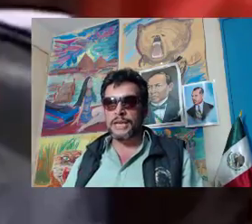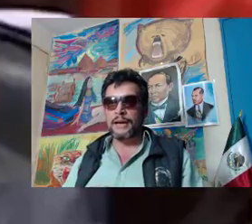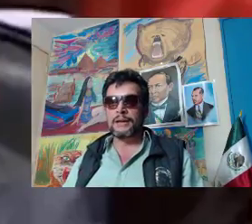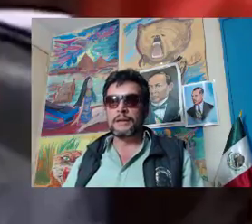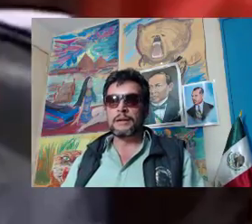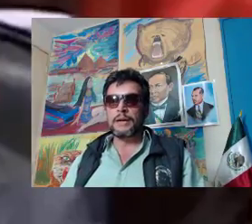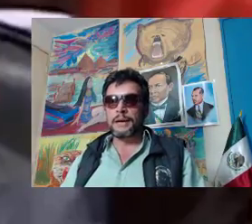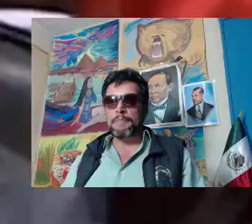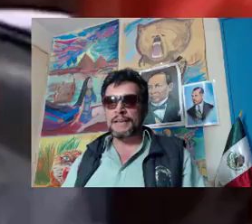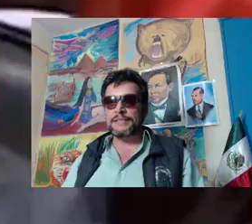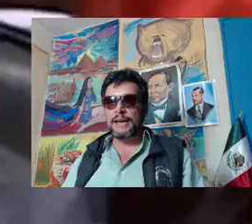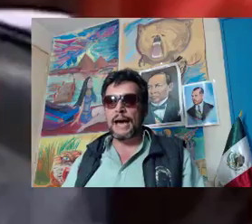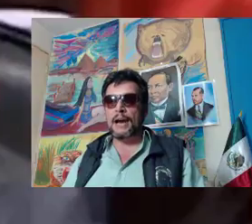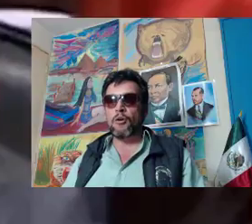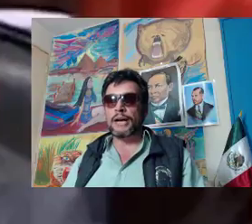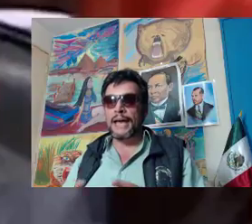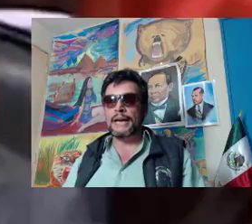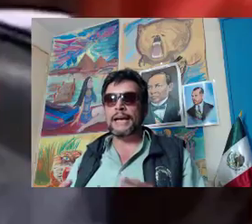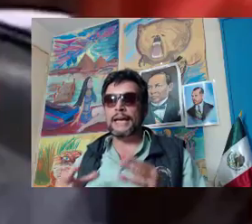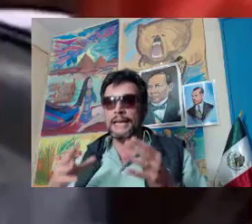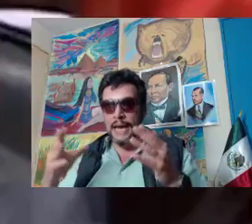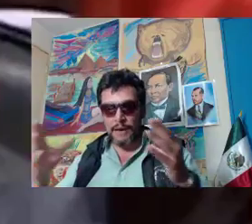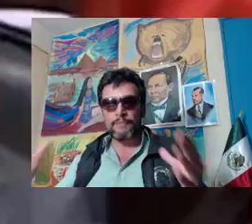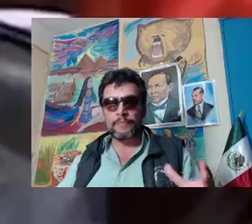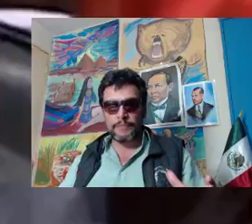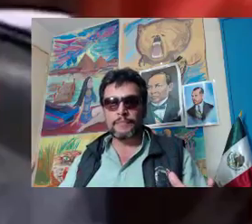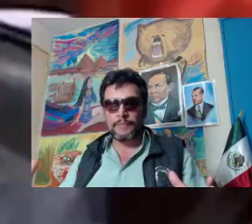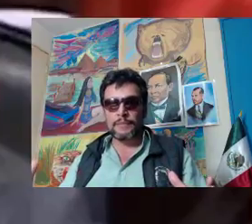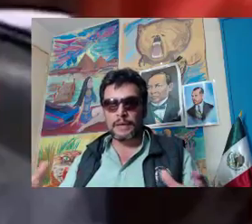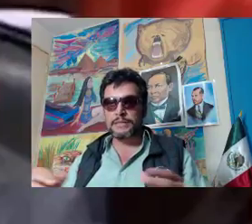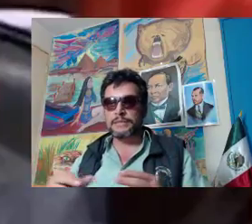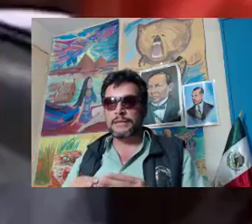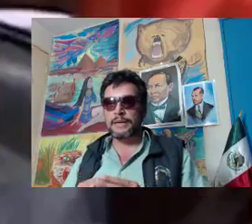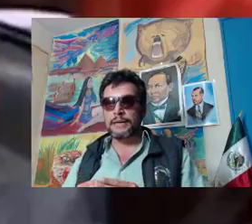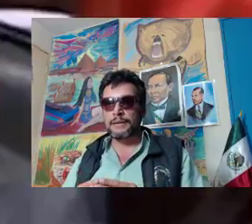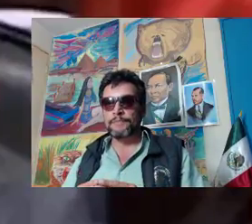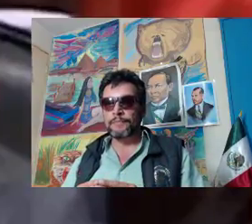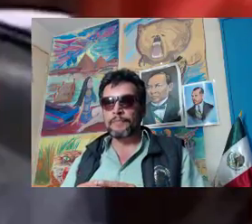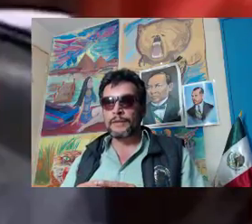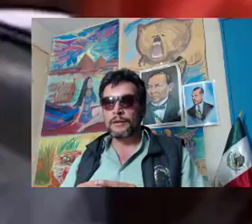diputado Noroña en base a lo que él quería